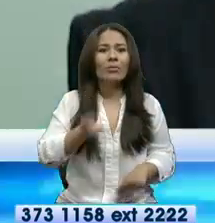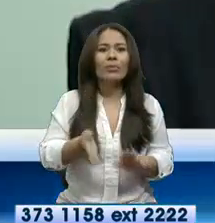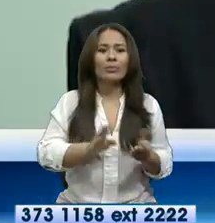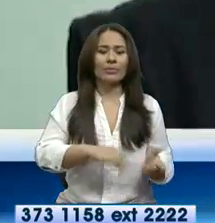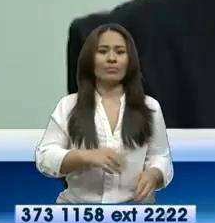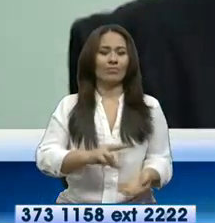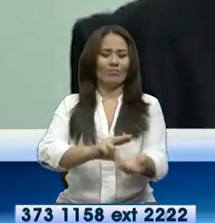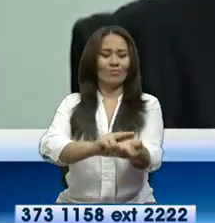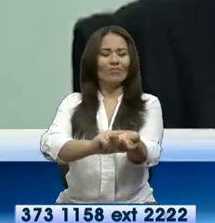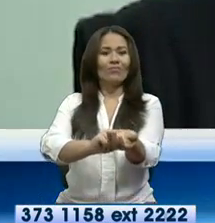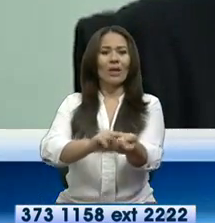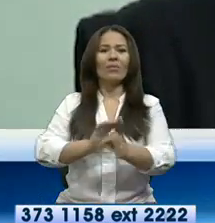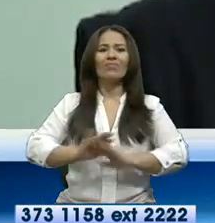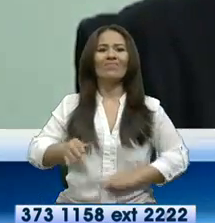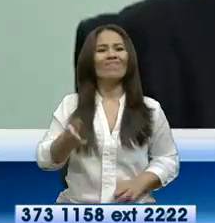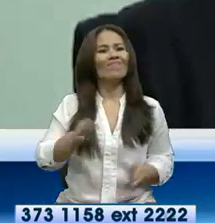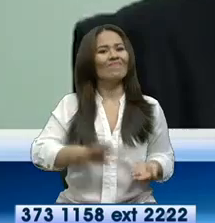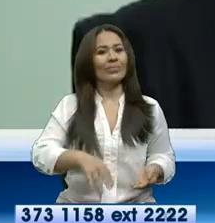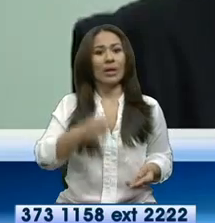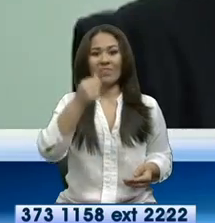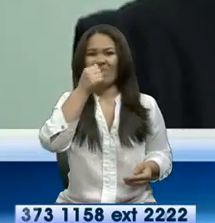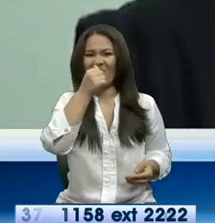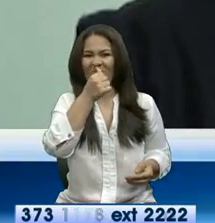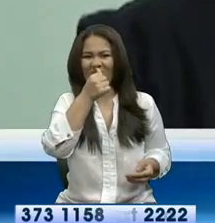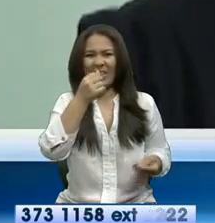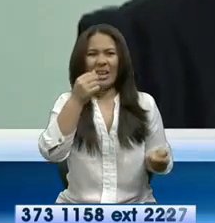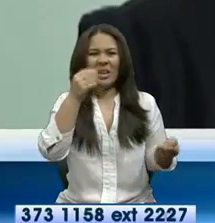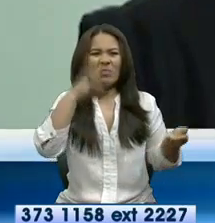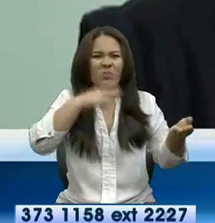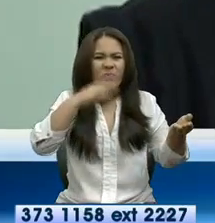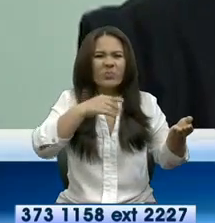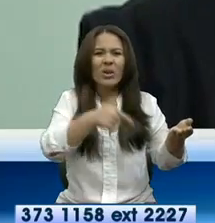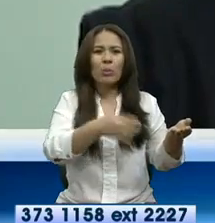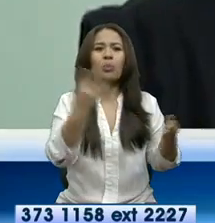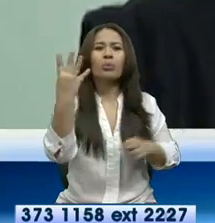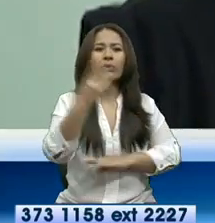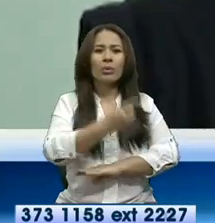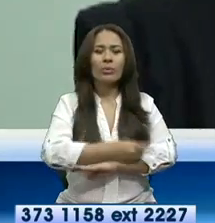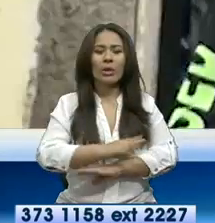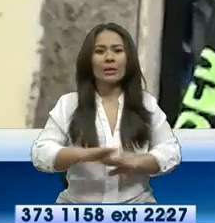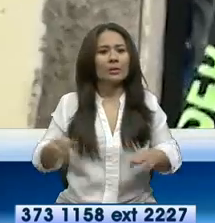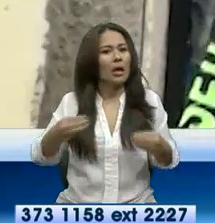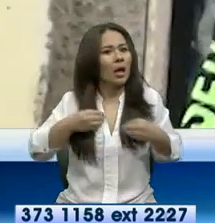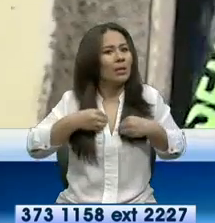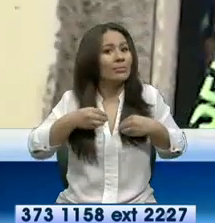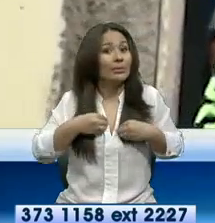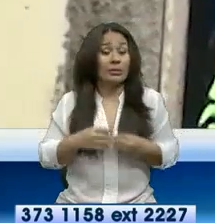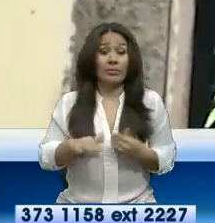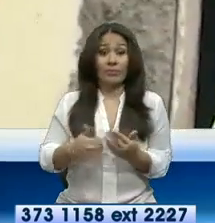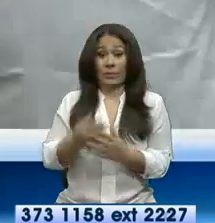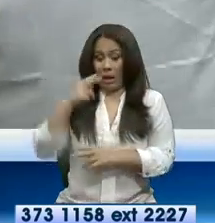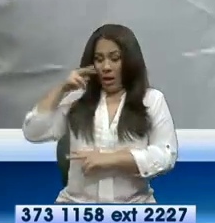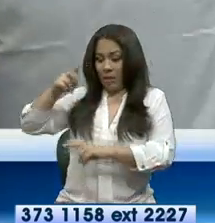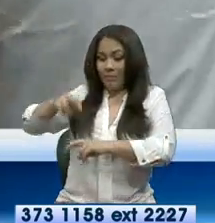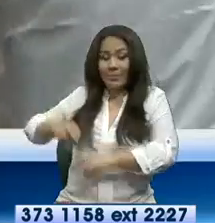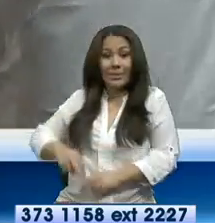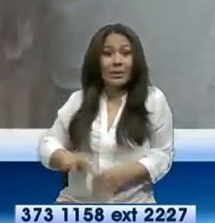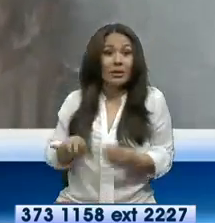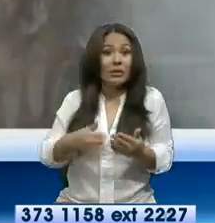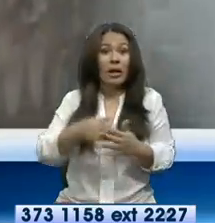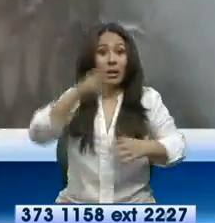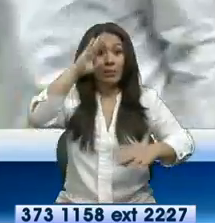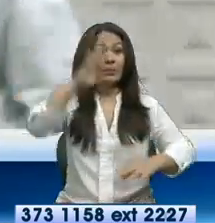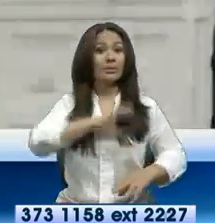signos de putrefacción. Se presume que ya es unos 3 a 4 días de fallecido. Las investigaciones por parte de